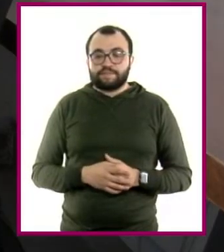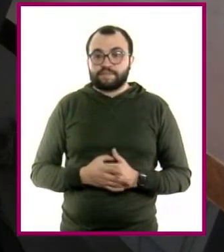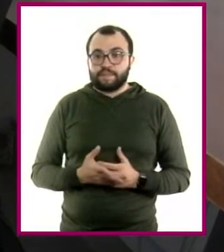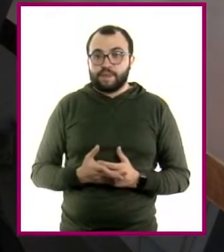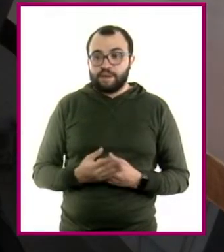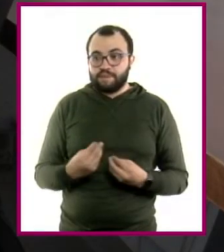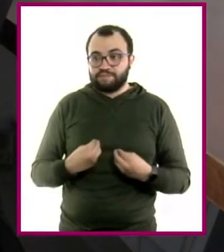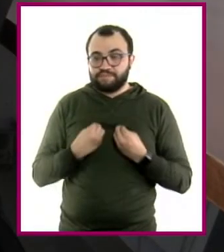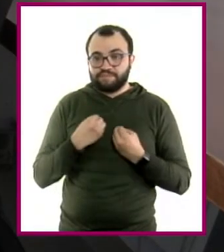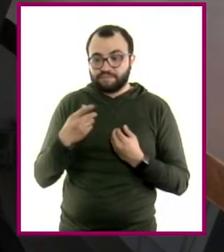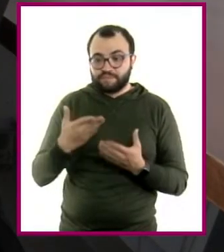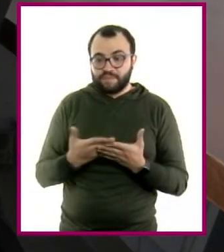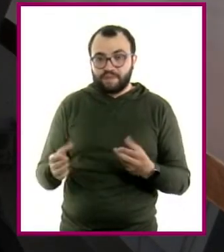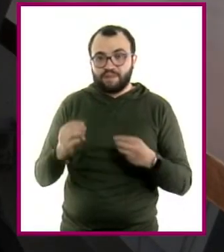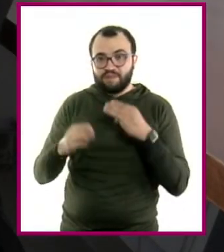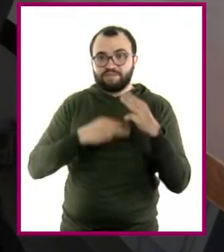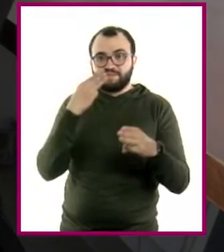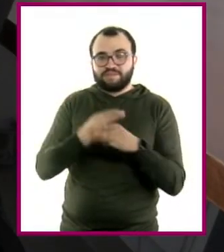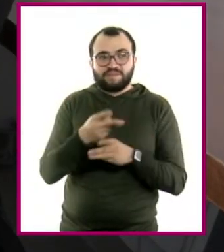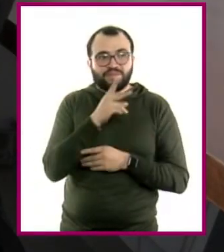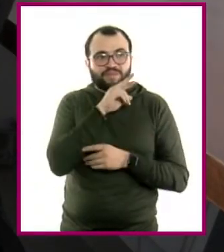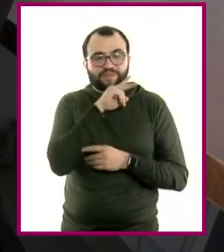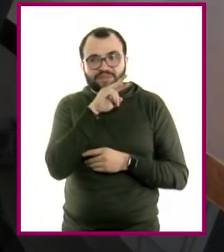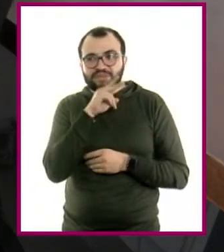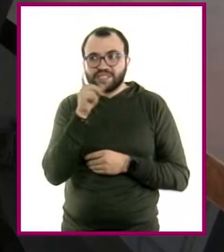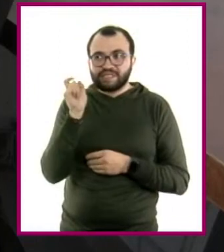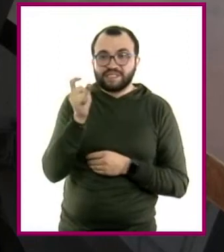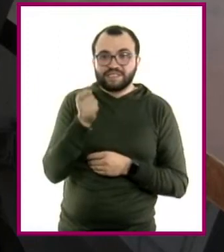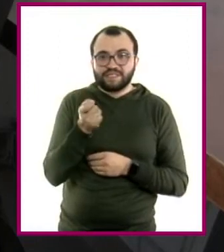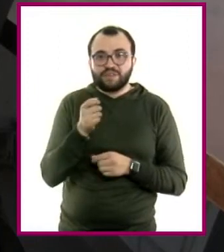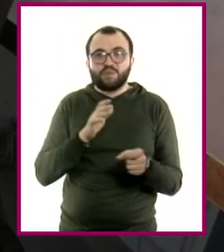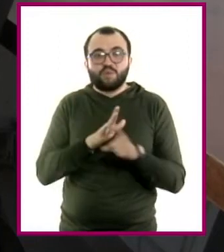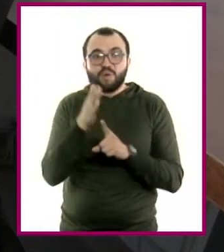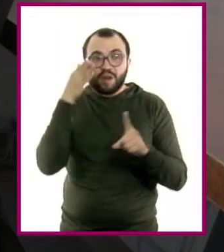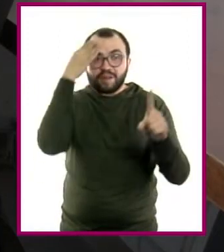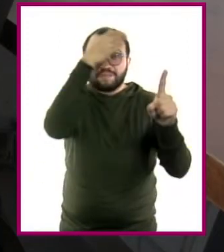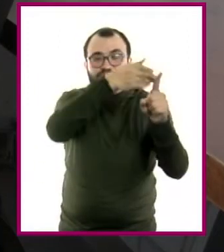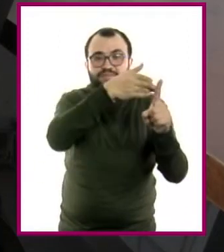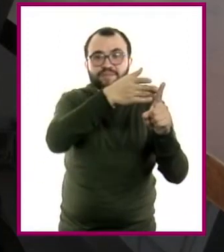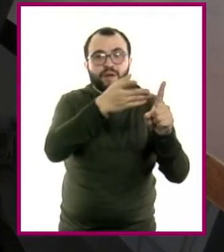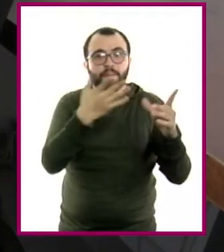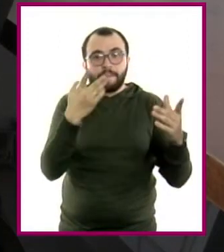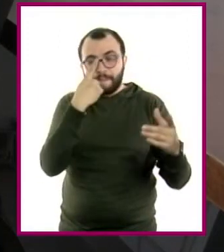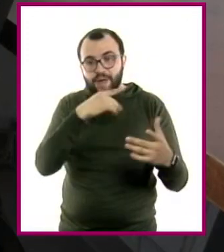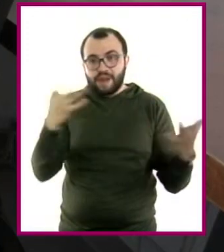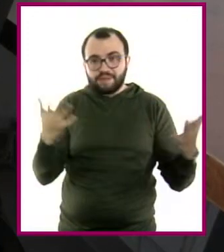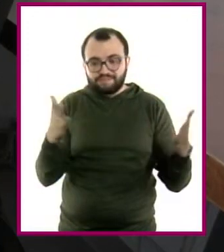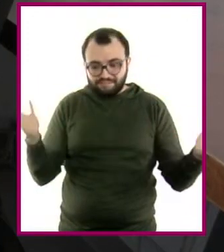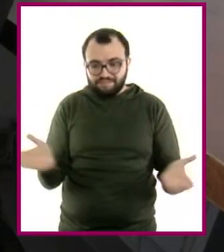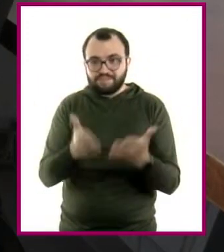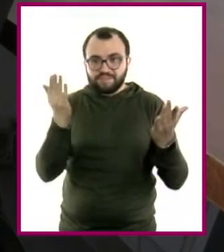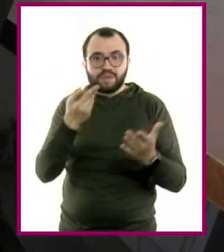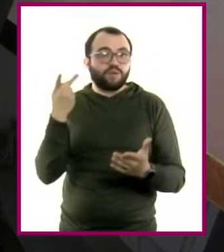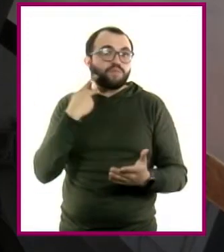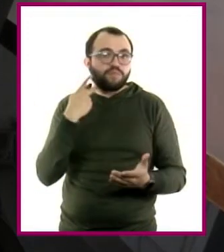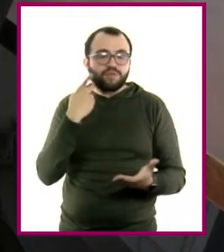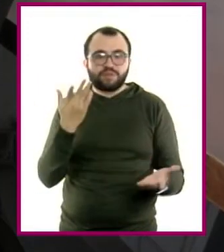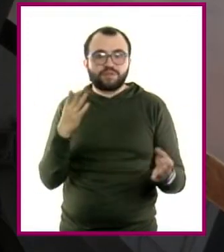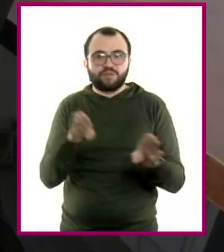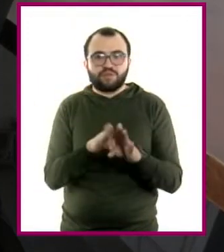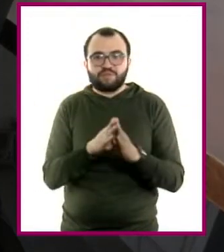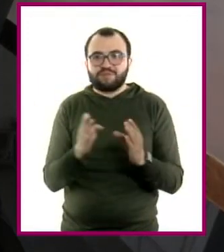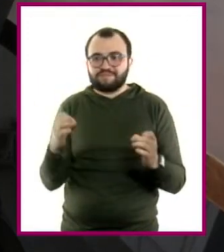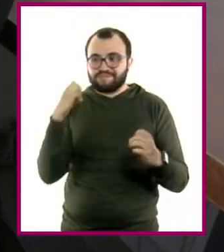Vivimos en un mundo de mucha incertidumbre y con el reto de construir políticas públicas y ambientales que no se contrapongan.